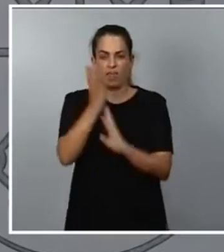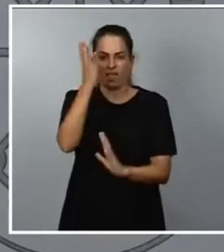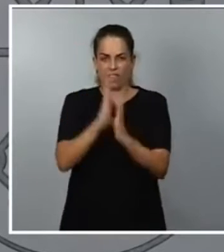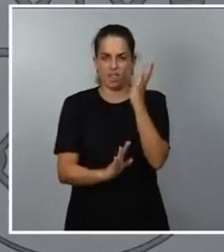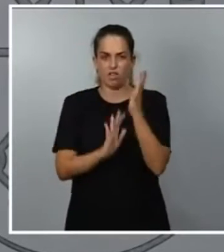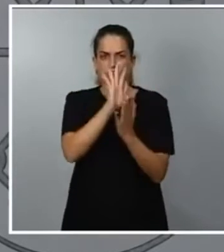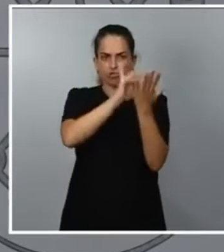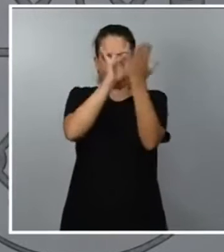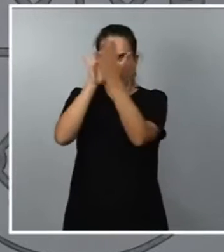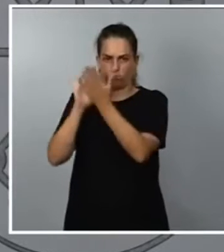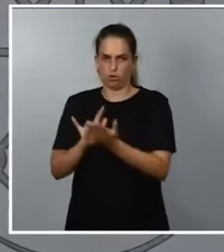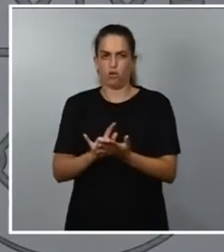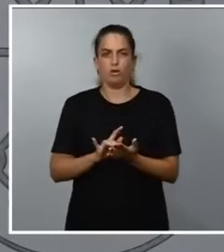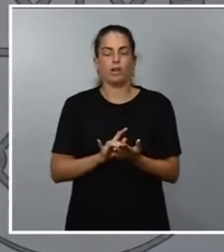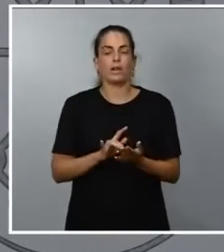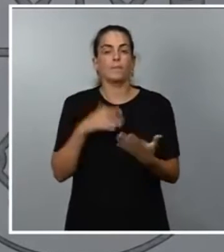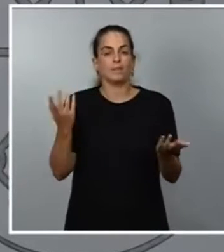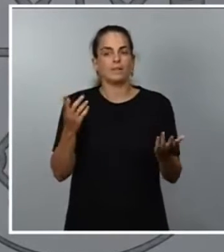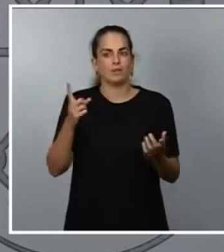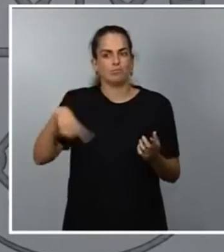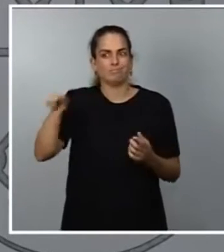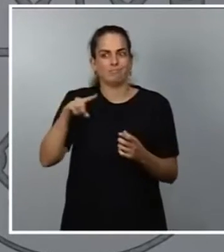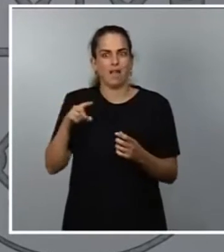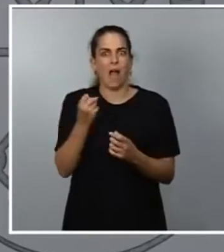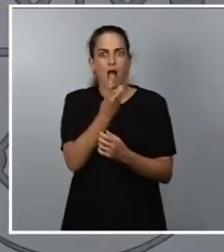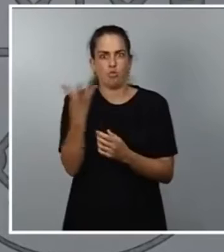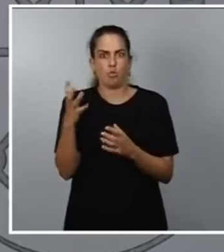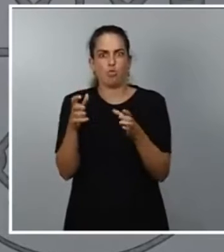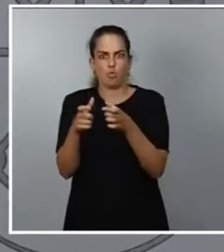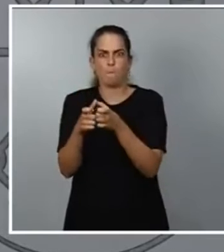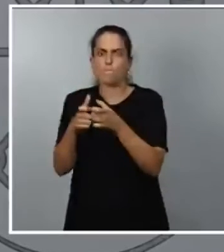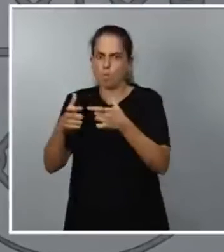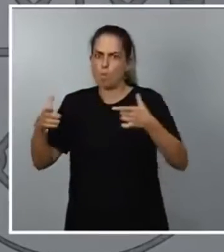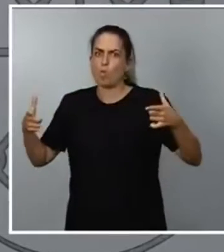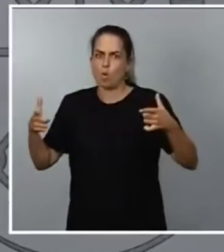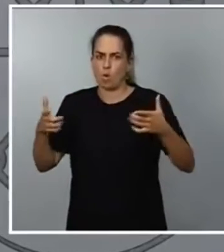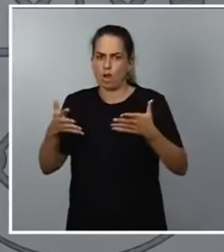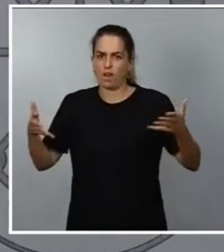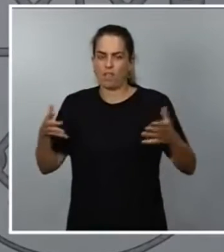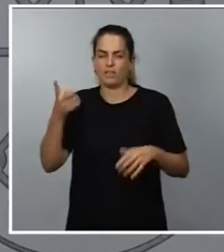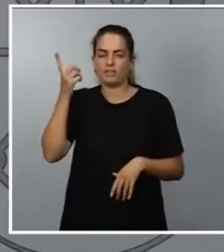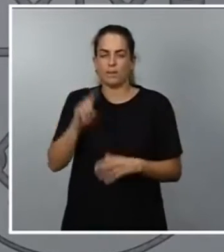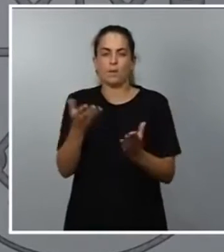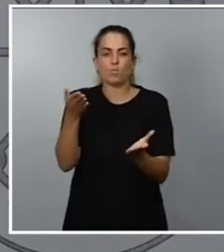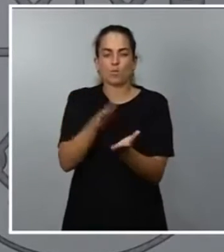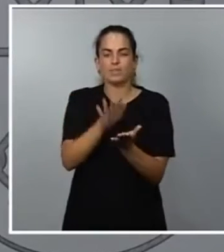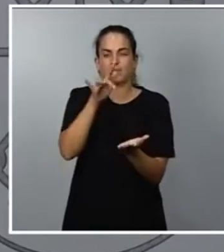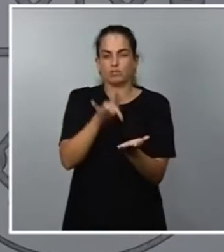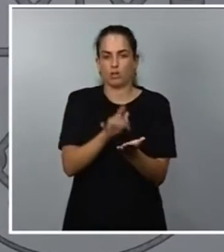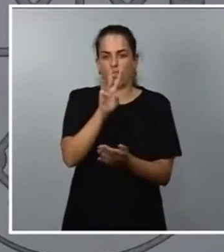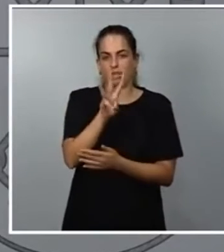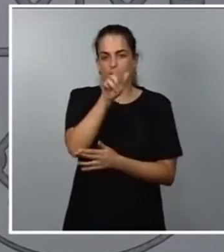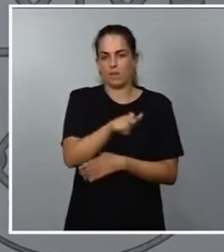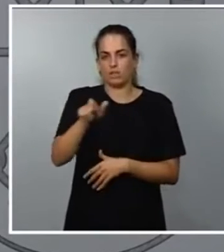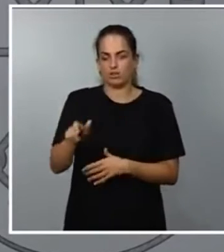considerados grandes incendios. Han provocado a morte, e tenemos que lamentar, morte de tres personas